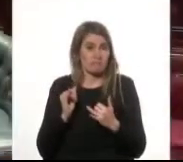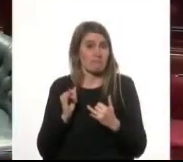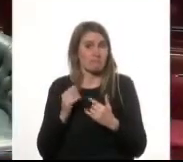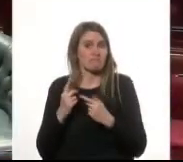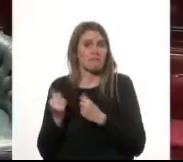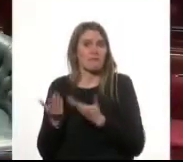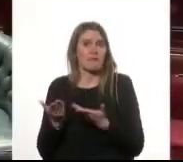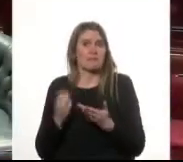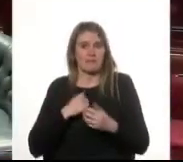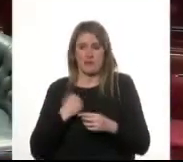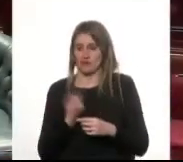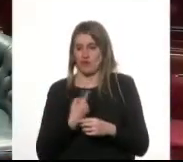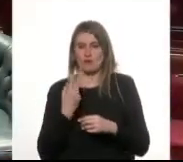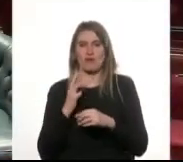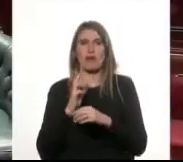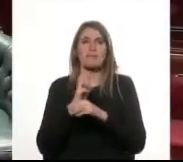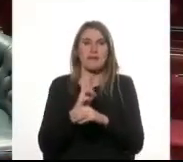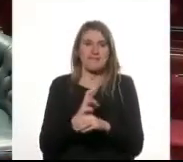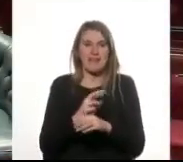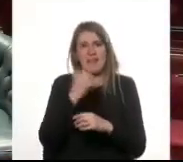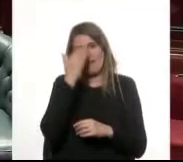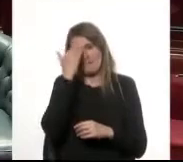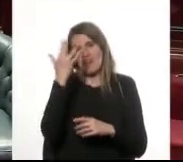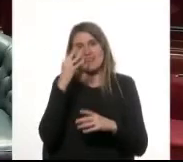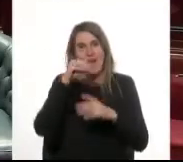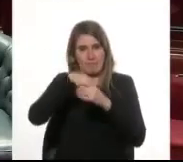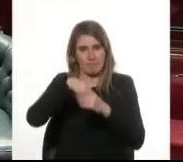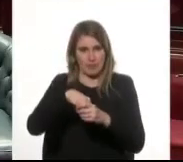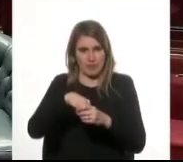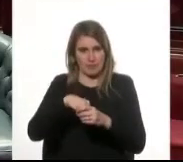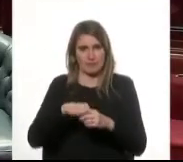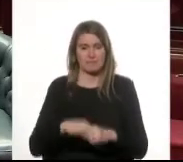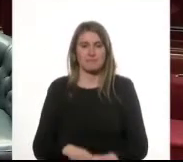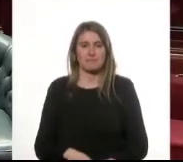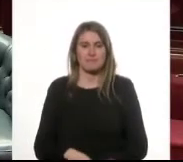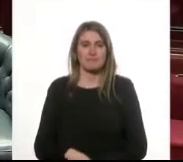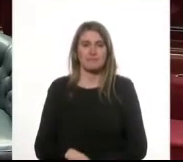a lo que representábamos y al Frente Amplio?